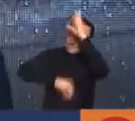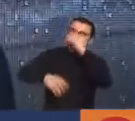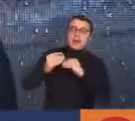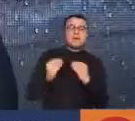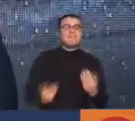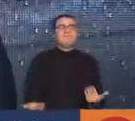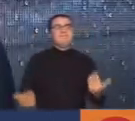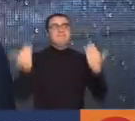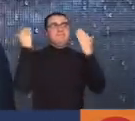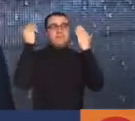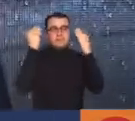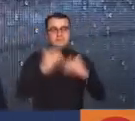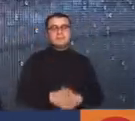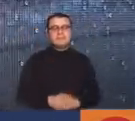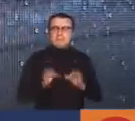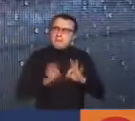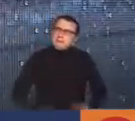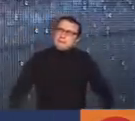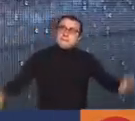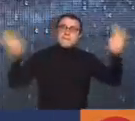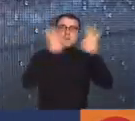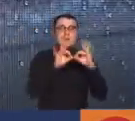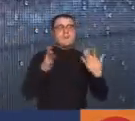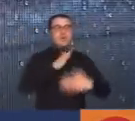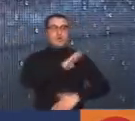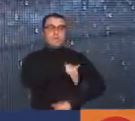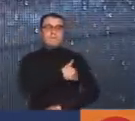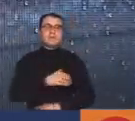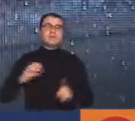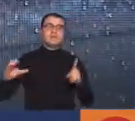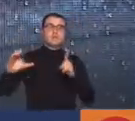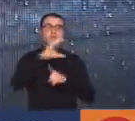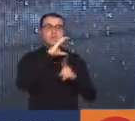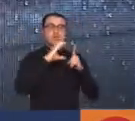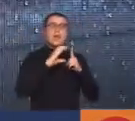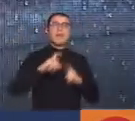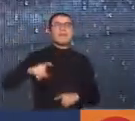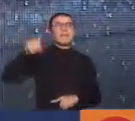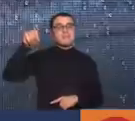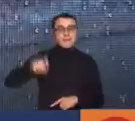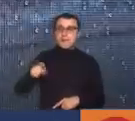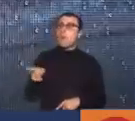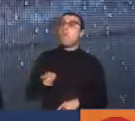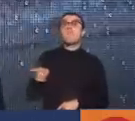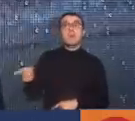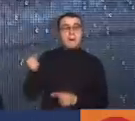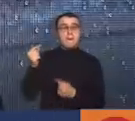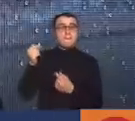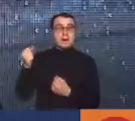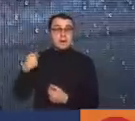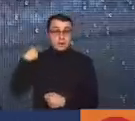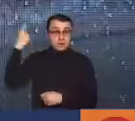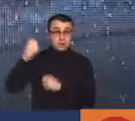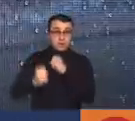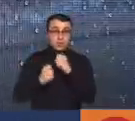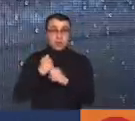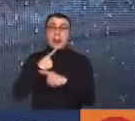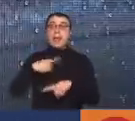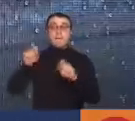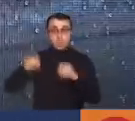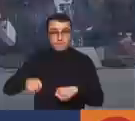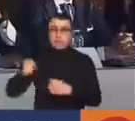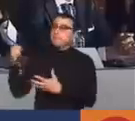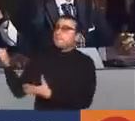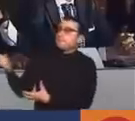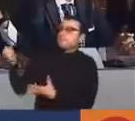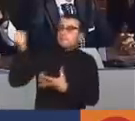fundamental, y por eso el Ministerio de Cultura tiene unos recursos apropiados para el año entrante para